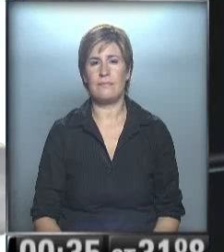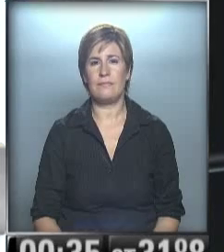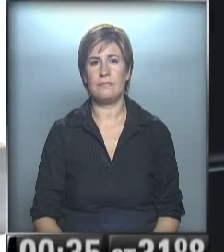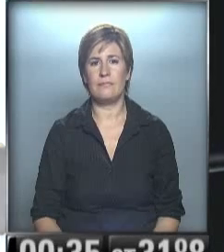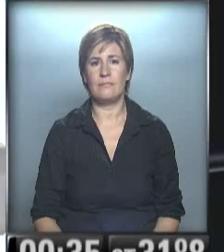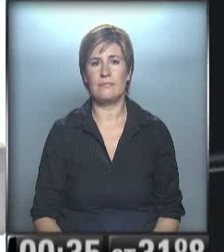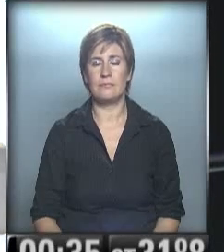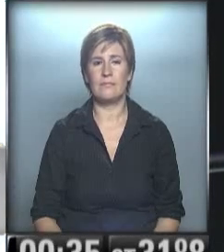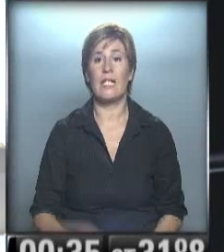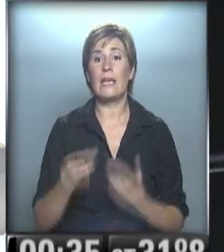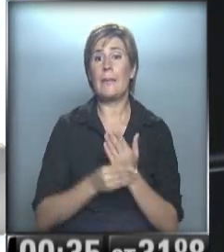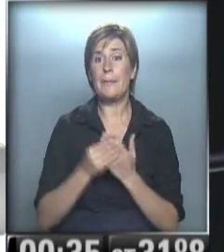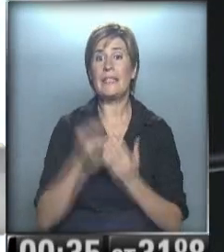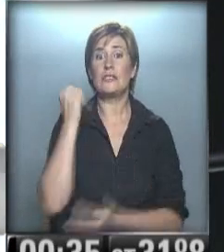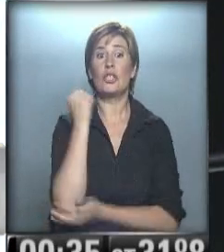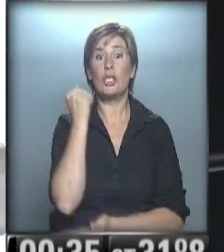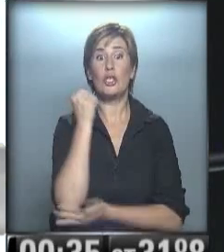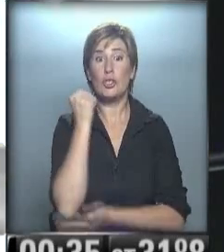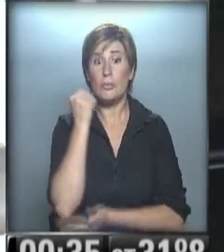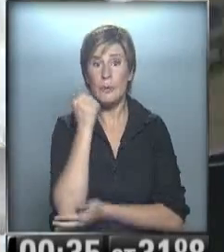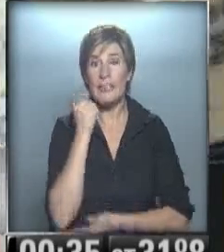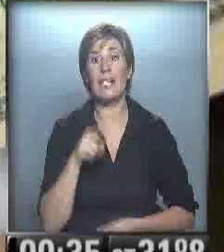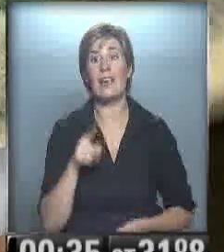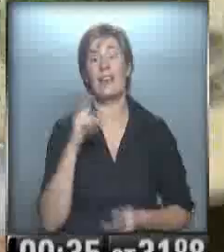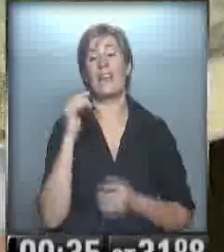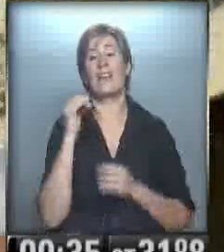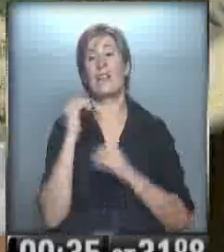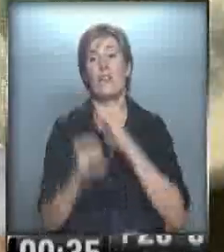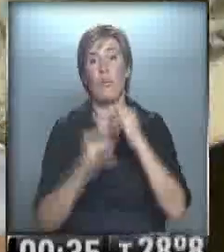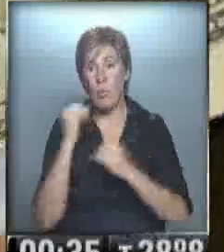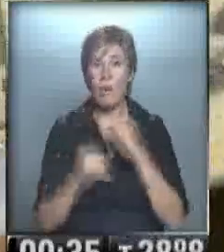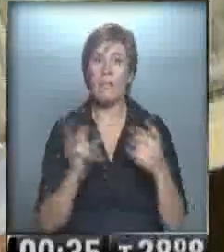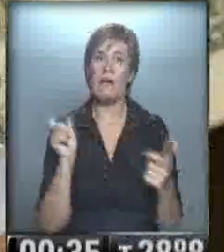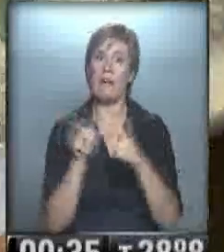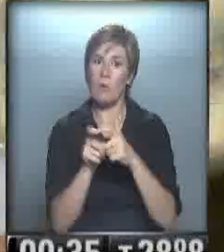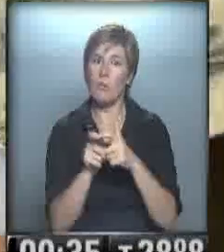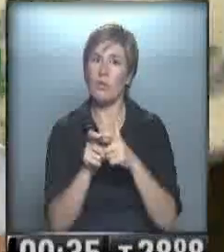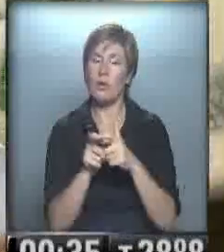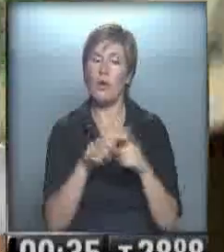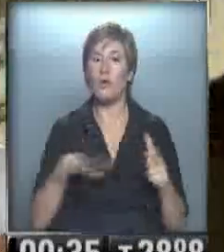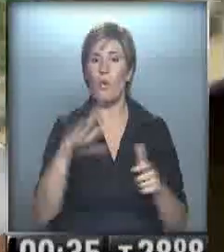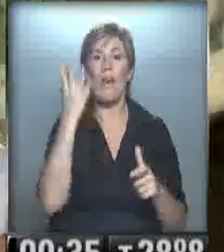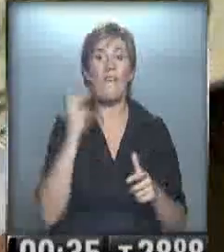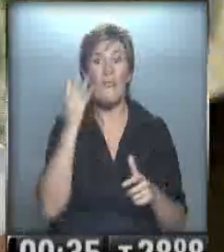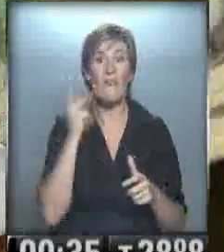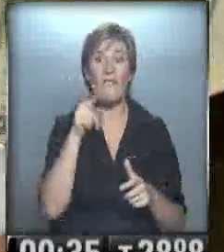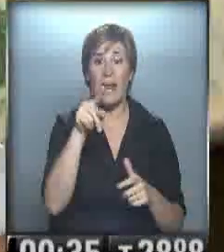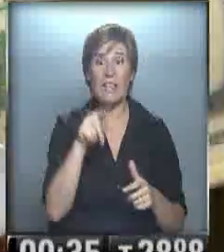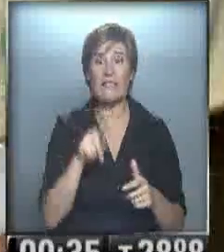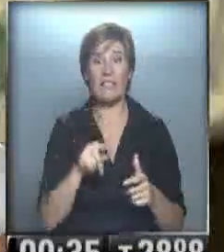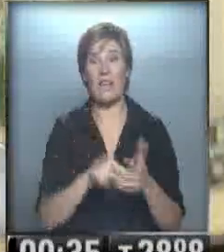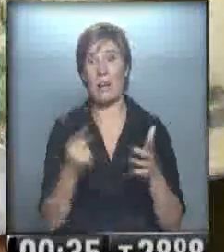El ministro de Economía, Axel Kicillof, calificó de manera positiva la reunión que mantuvo hoy en la capital de Francia con las autoridades del Club de